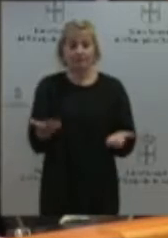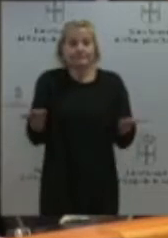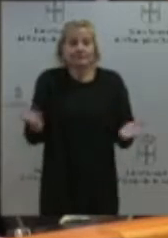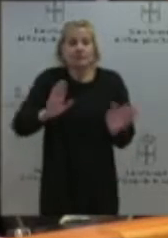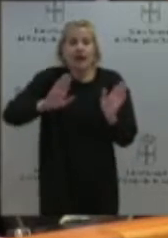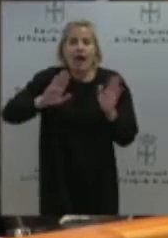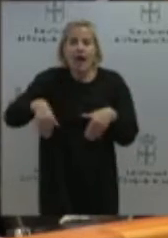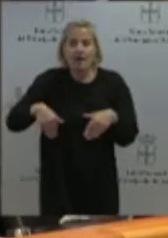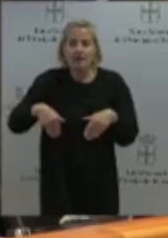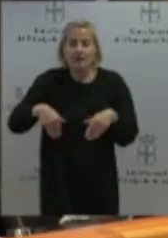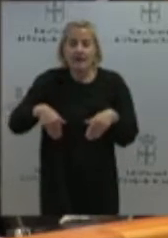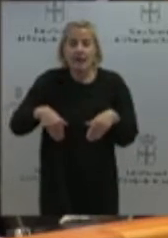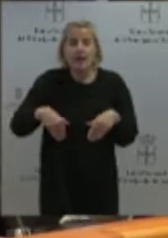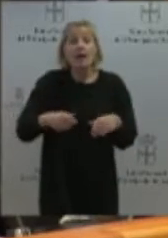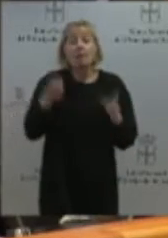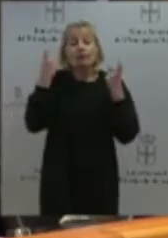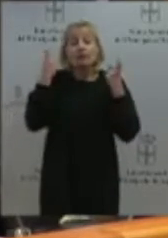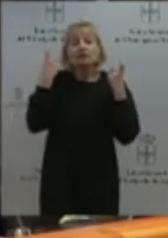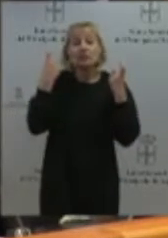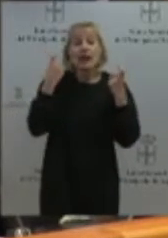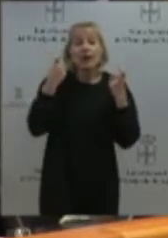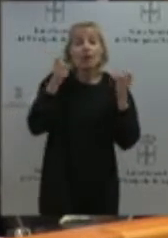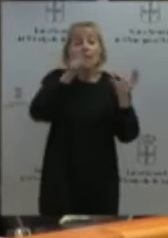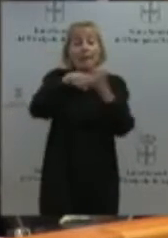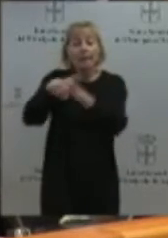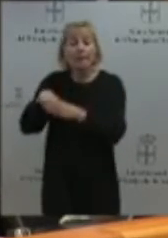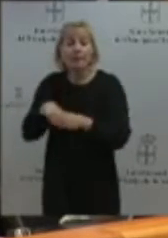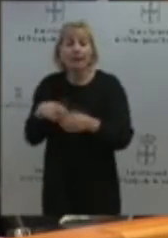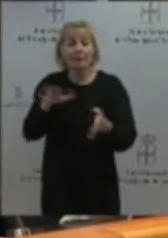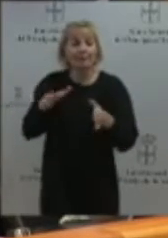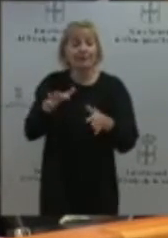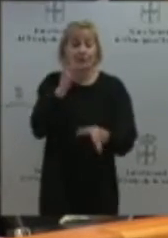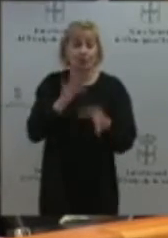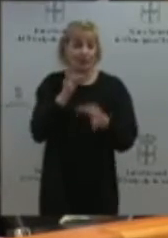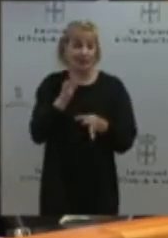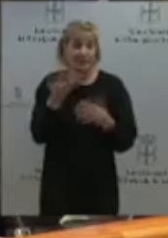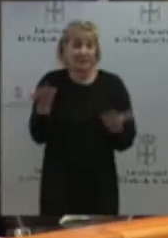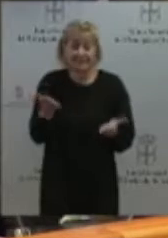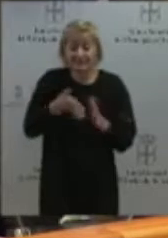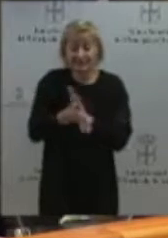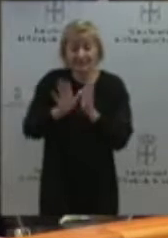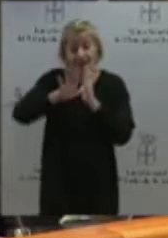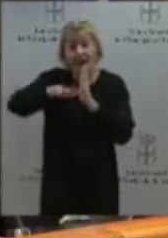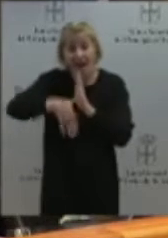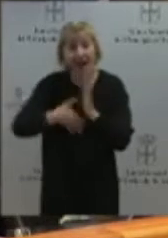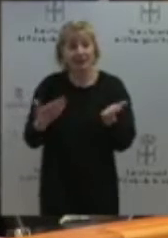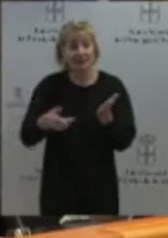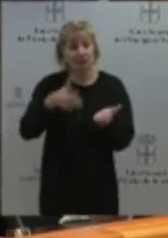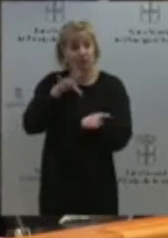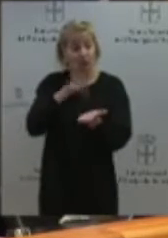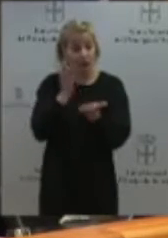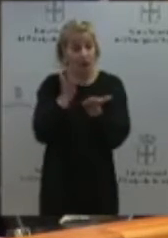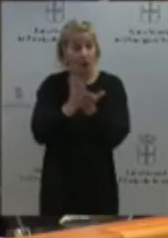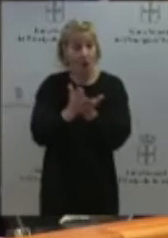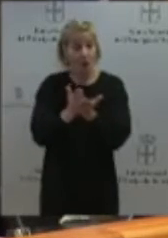septiembre. Bueno, eso no es racional. Y eso se viene produciendo año tras año. Y no hay ningún motivo para no poder adelantar esas